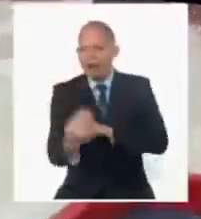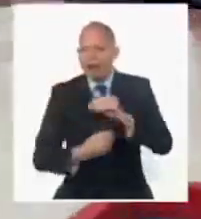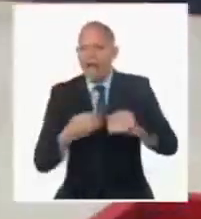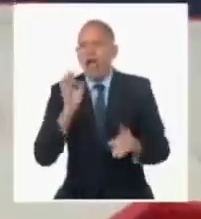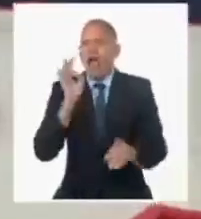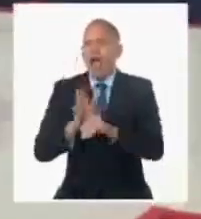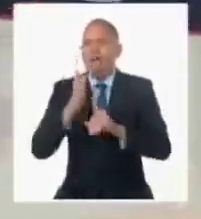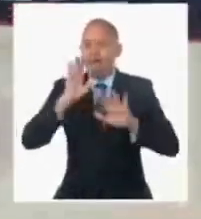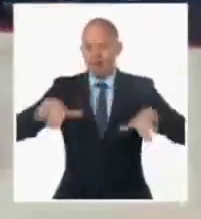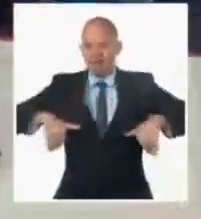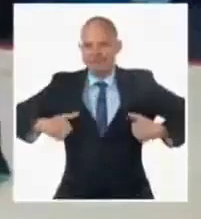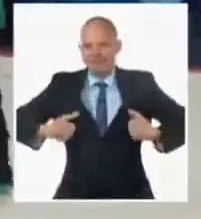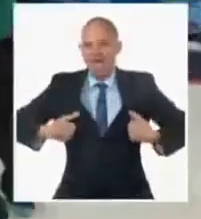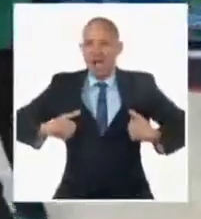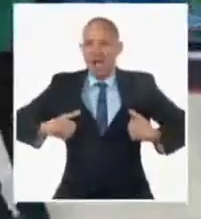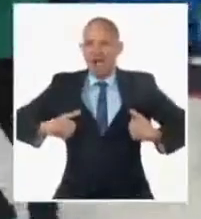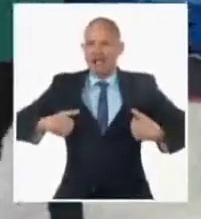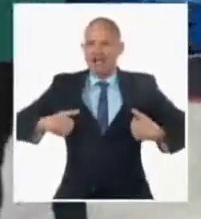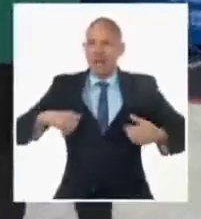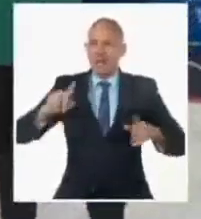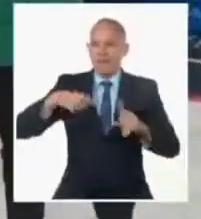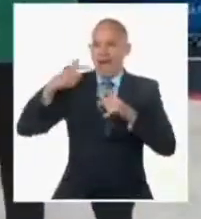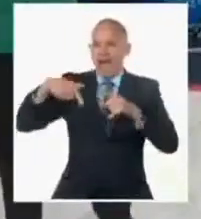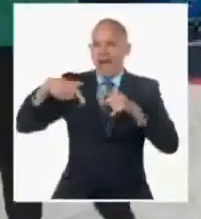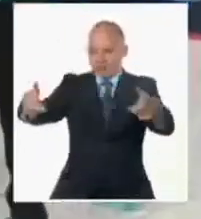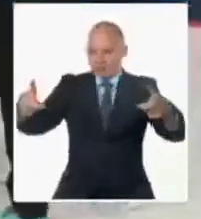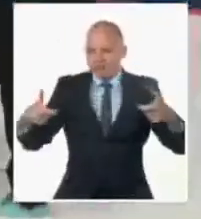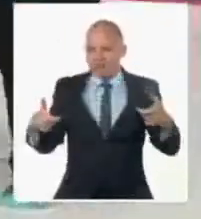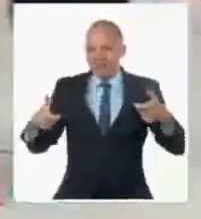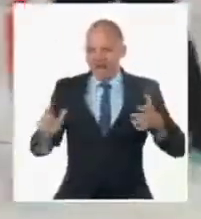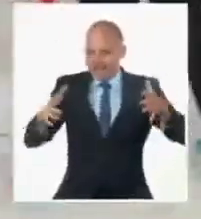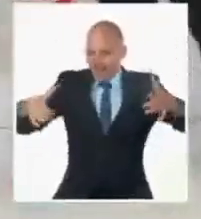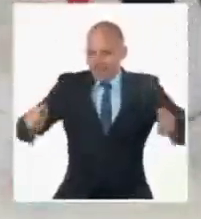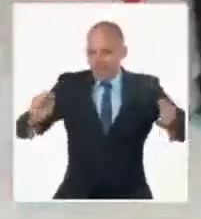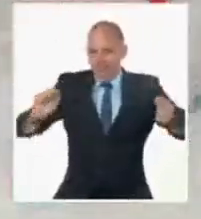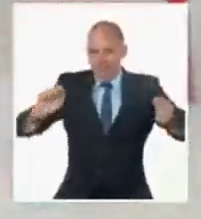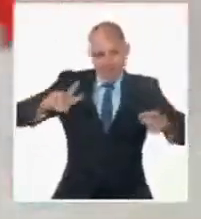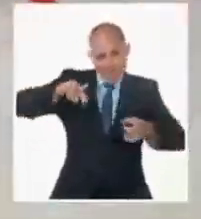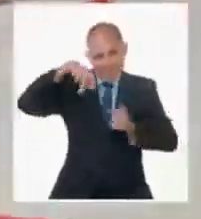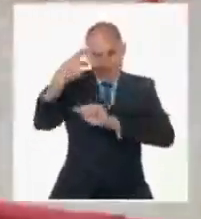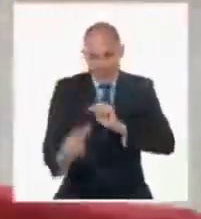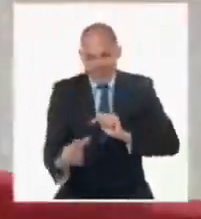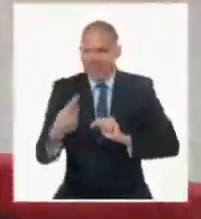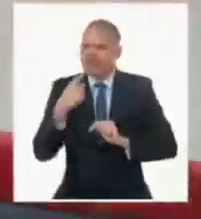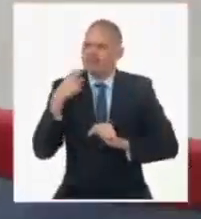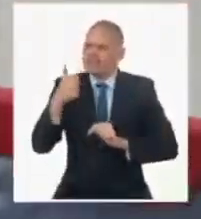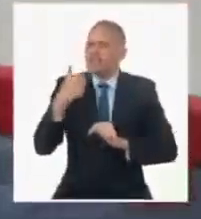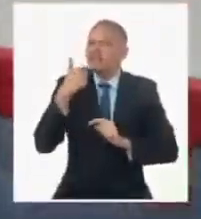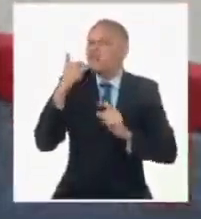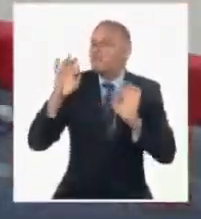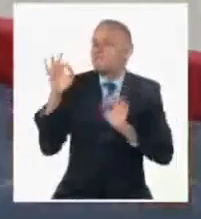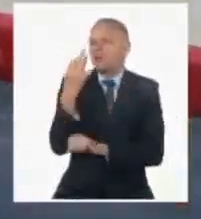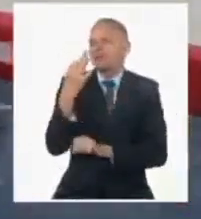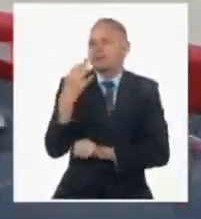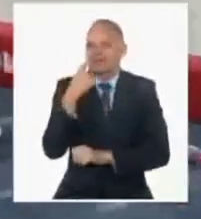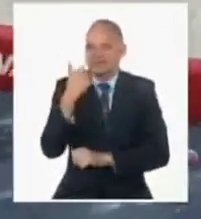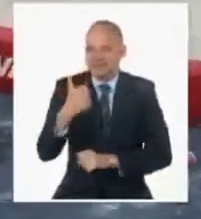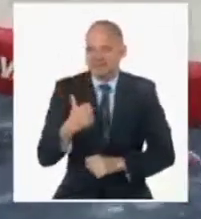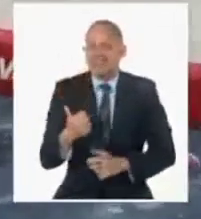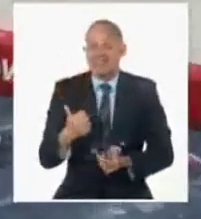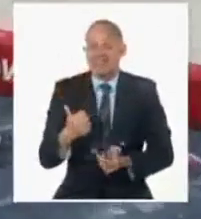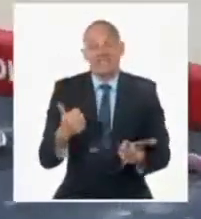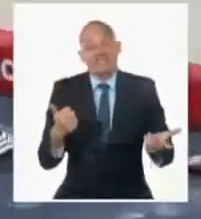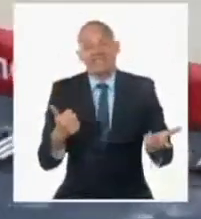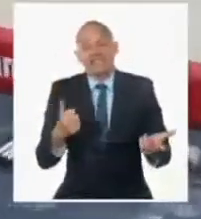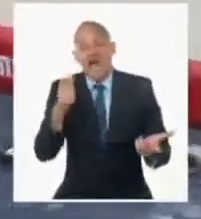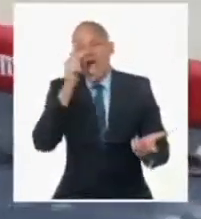y has terminado clavando el aparato de las barras con un resultado espectacular. Bueno, la verdad que he trabajado en estos días